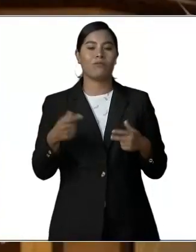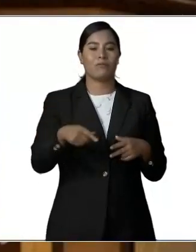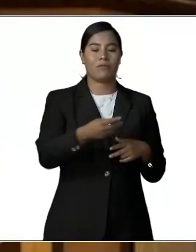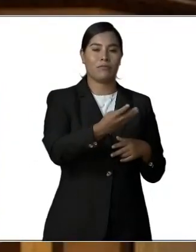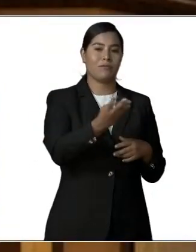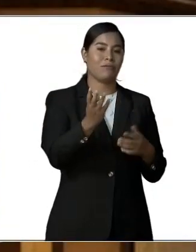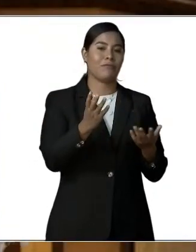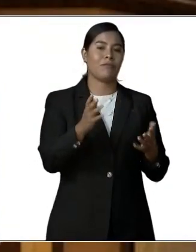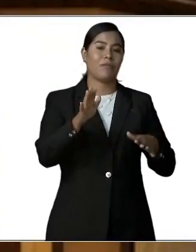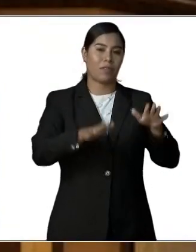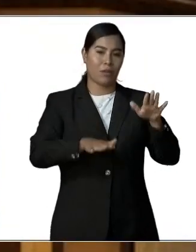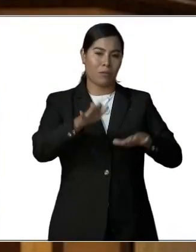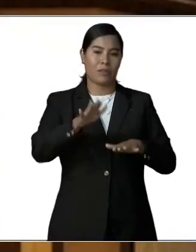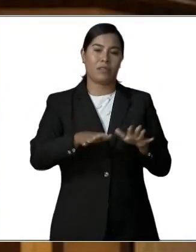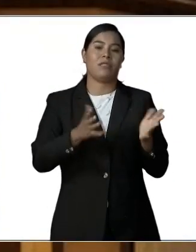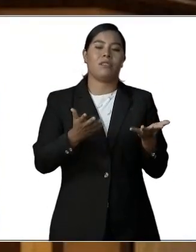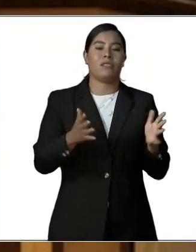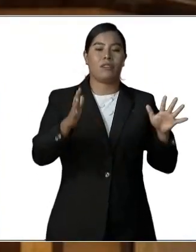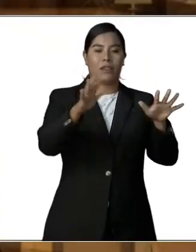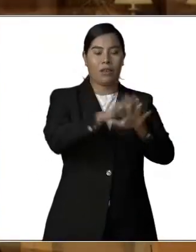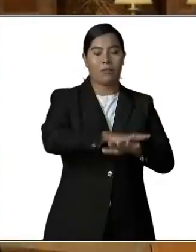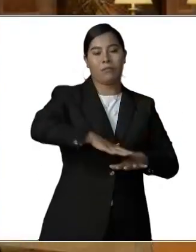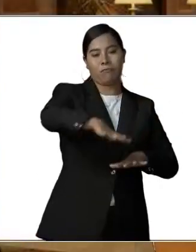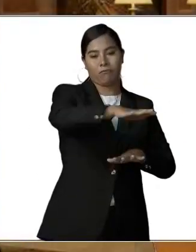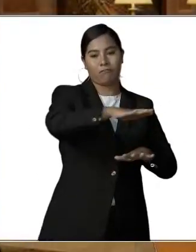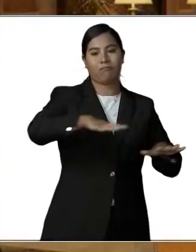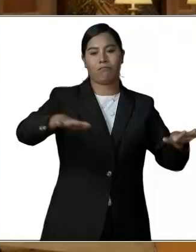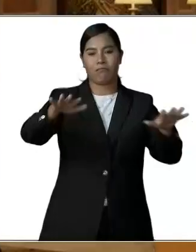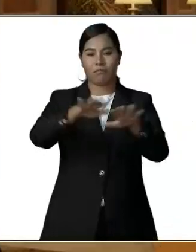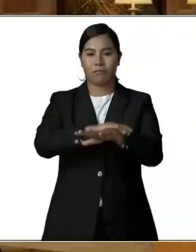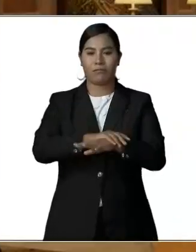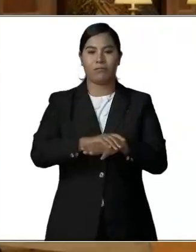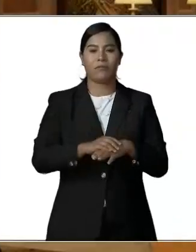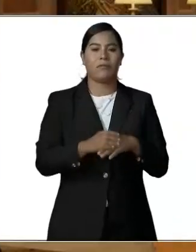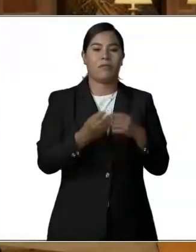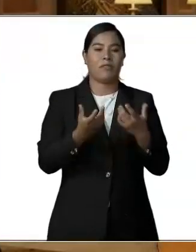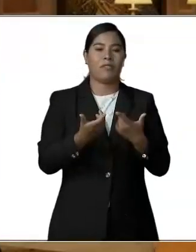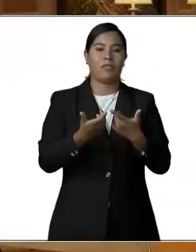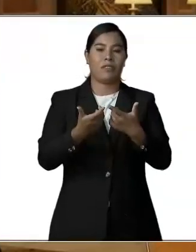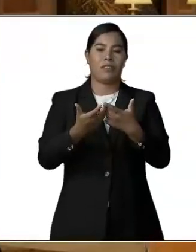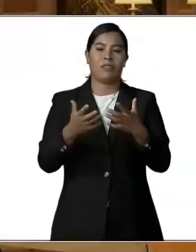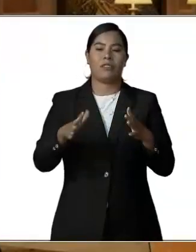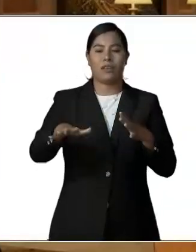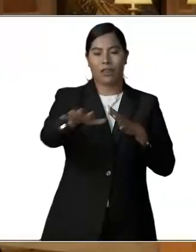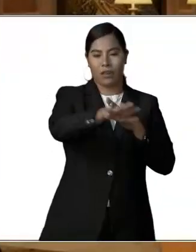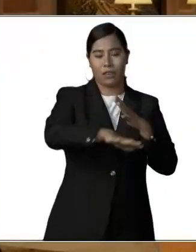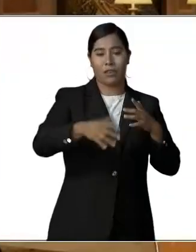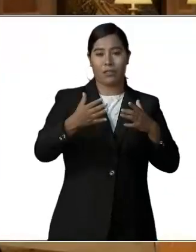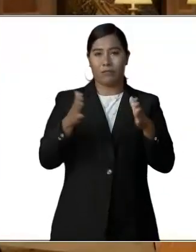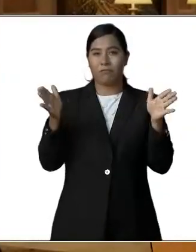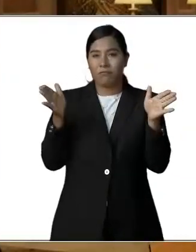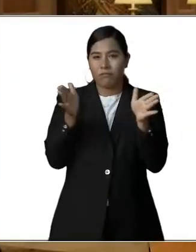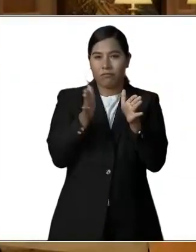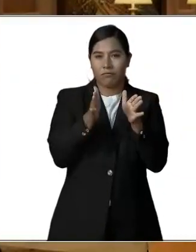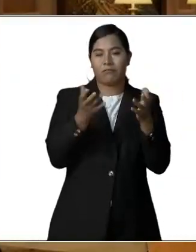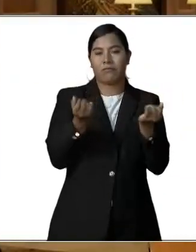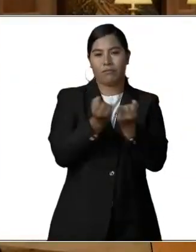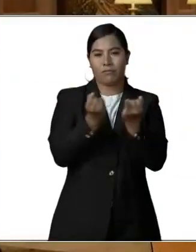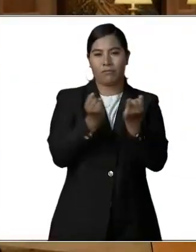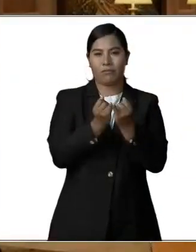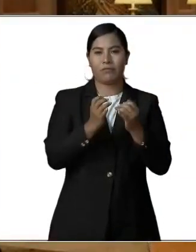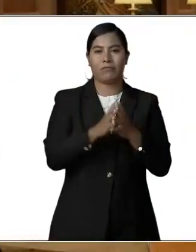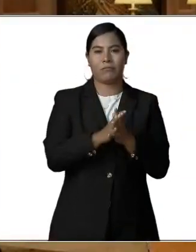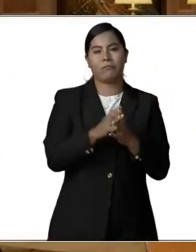son diferentes, ajá, ¿verdad? Cambian de... El acomodo, por ejemplo, si el escenario es muy pequeño, en los micrófonos, que es también importante, se